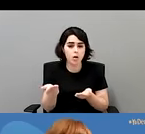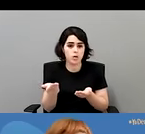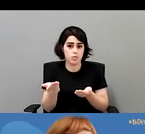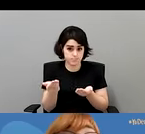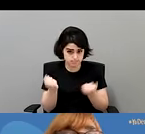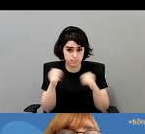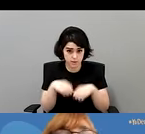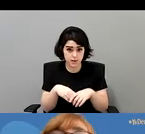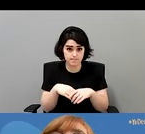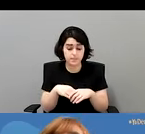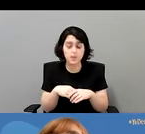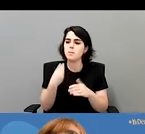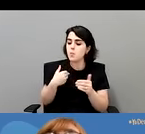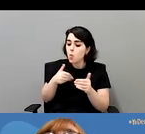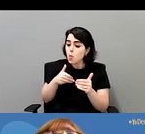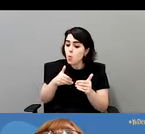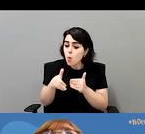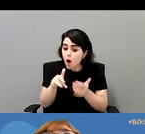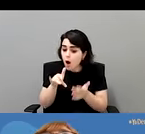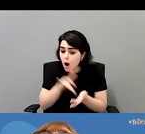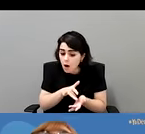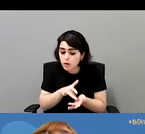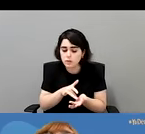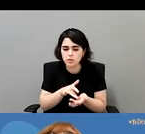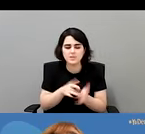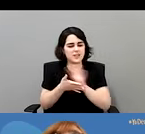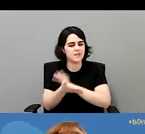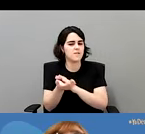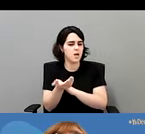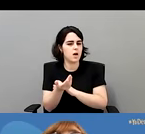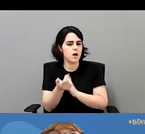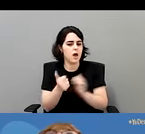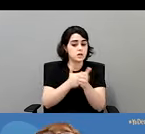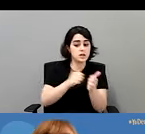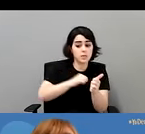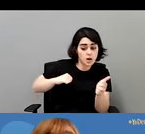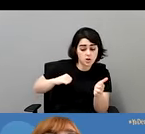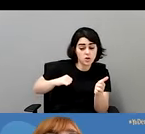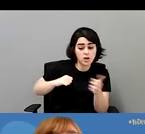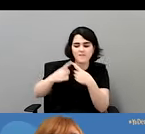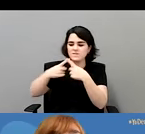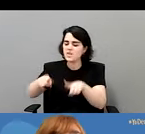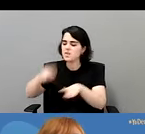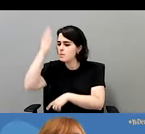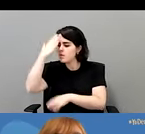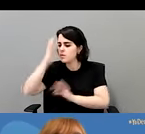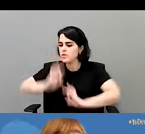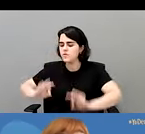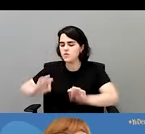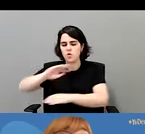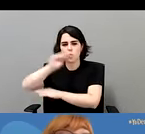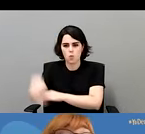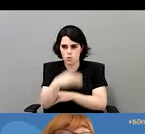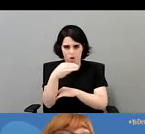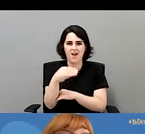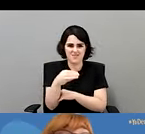¿Vale? Y el cuándo muchas veces es lo que diferencia la asistencia personal con respecto al cuidado.